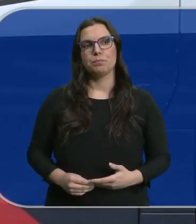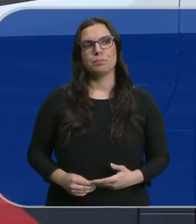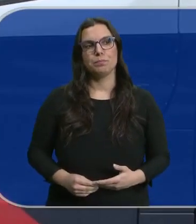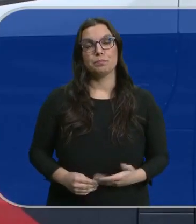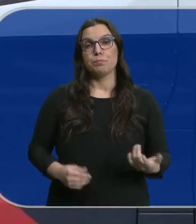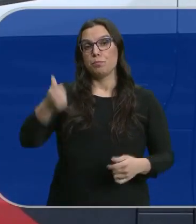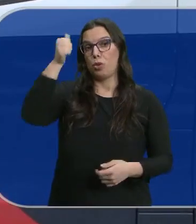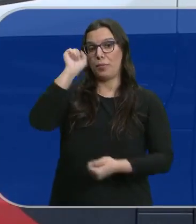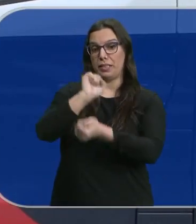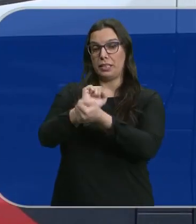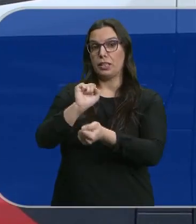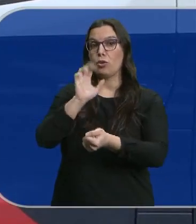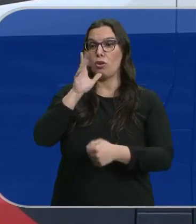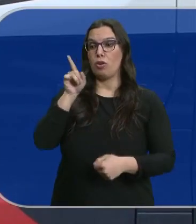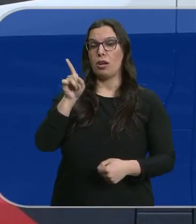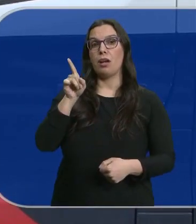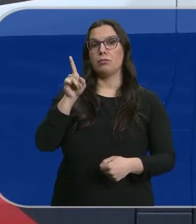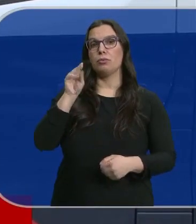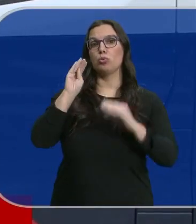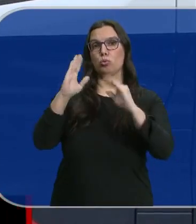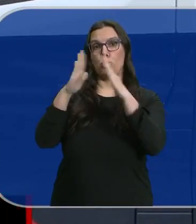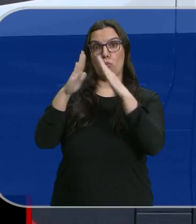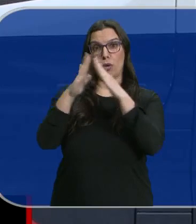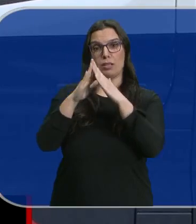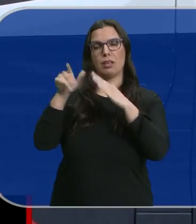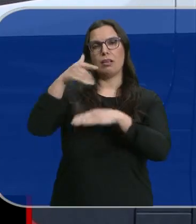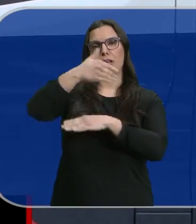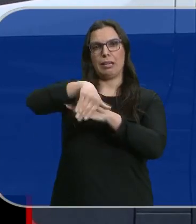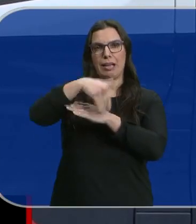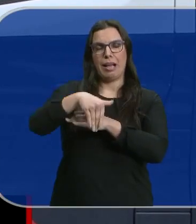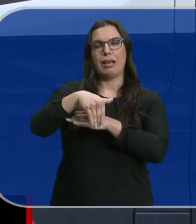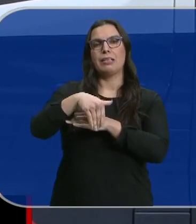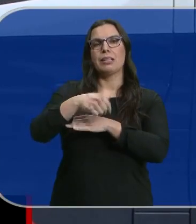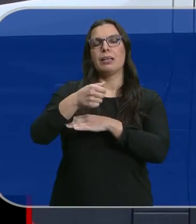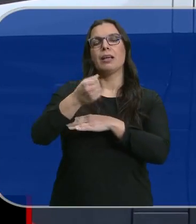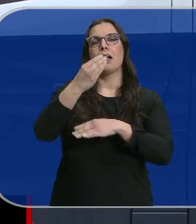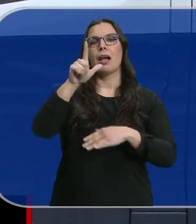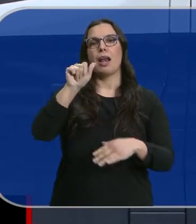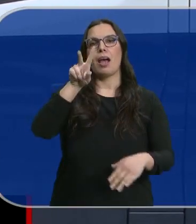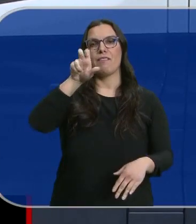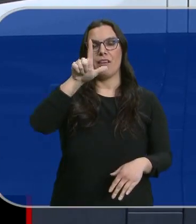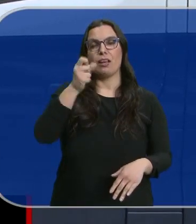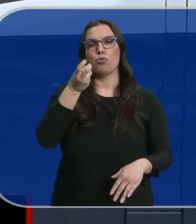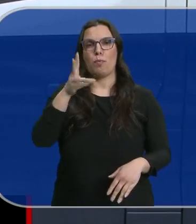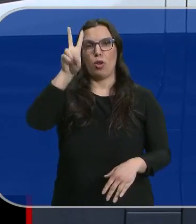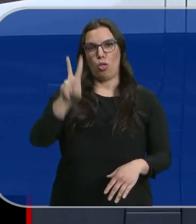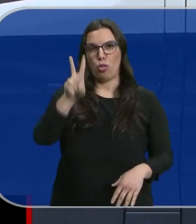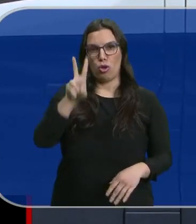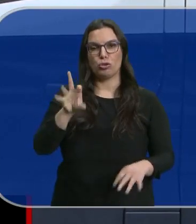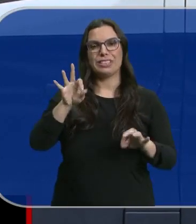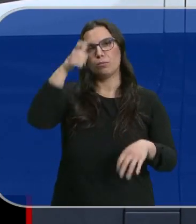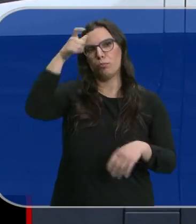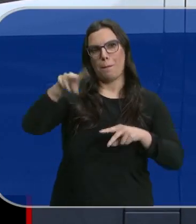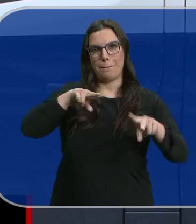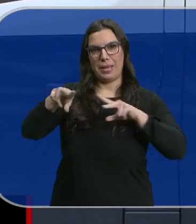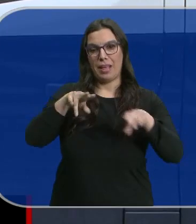El detenido se encuentra en el interior de su casa, ubicada en esta calle Clavel, en el número 2 de la calle Clavel de Miranda de Ebro,